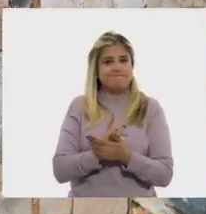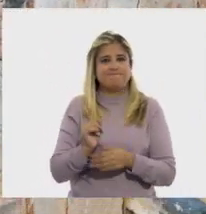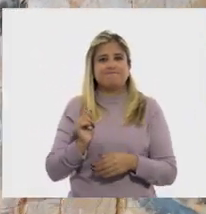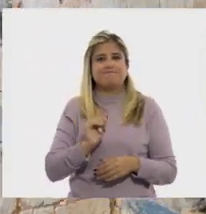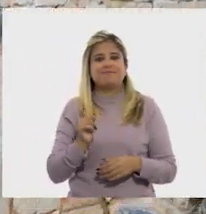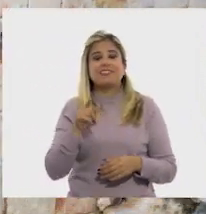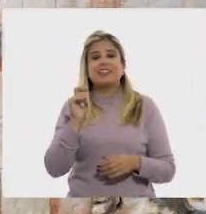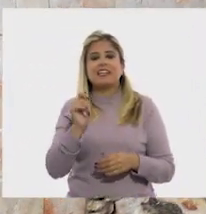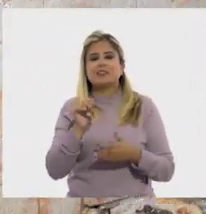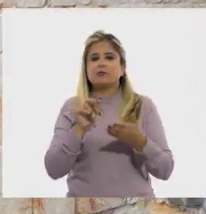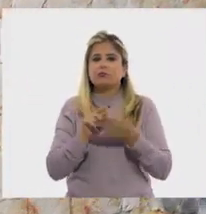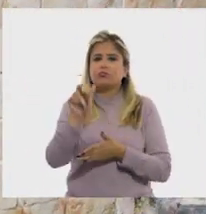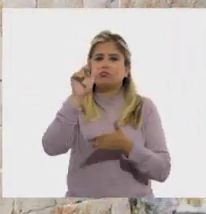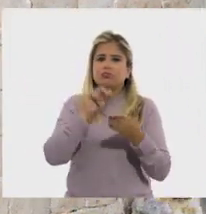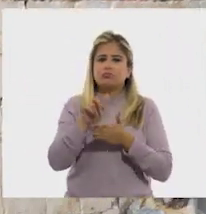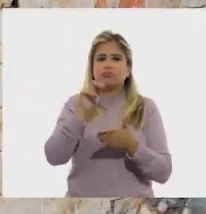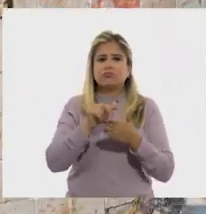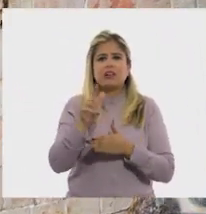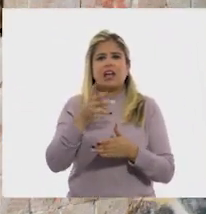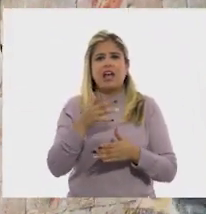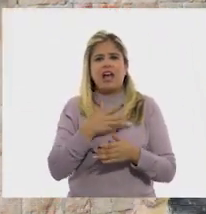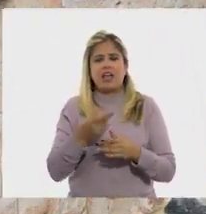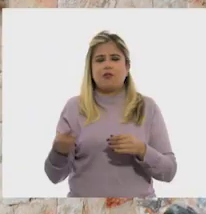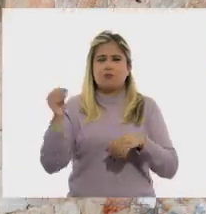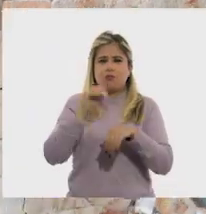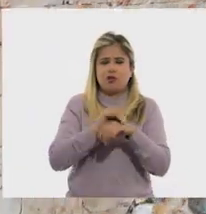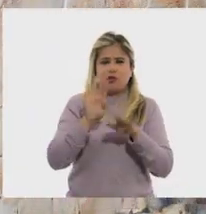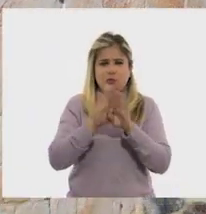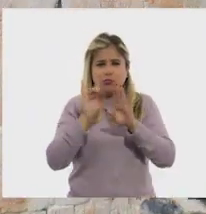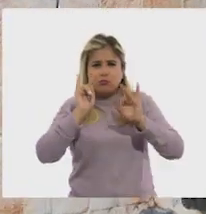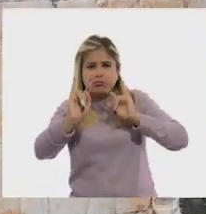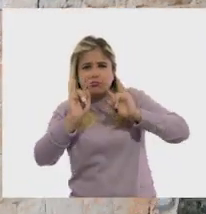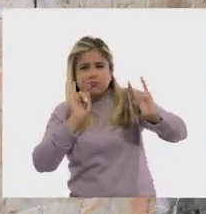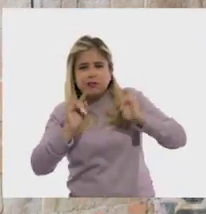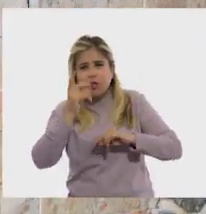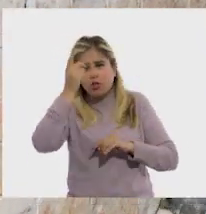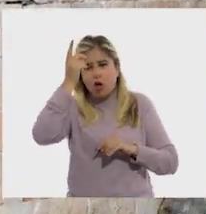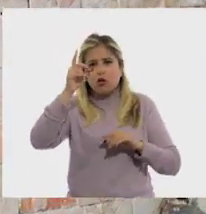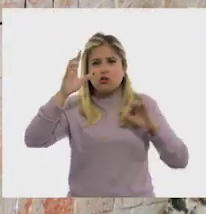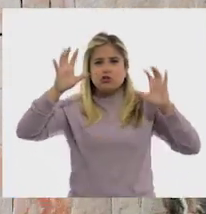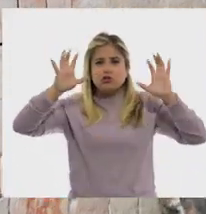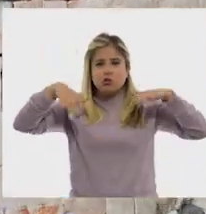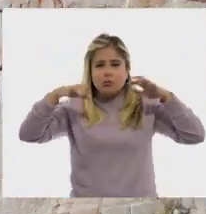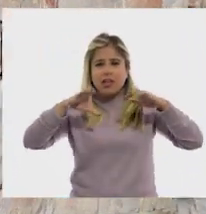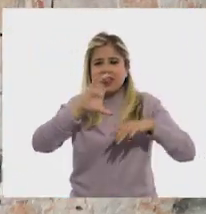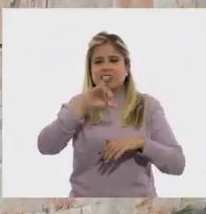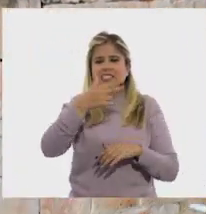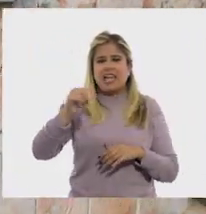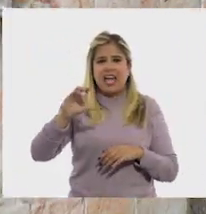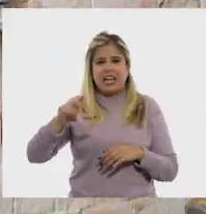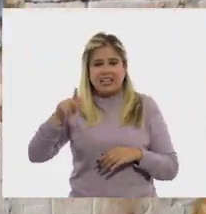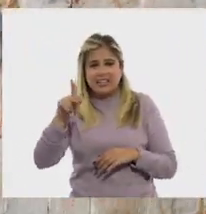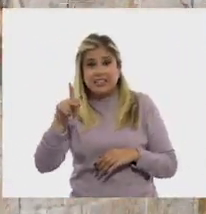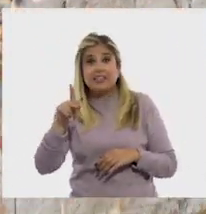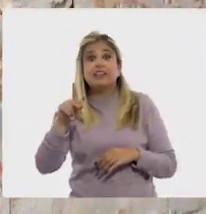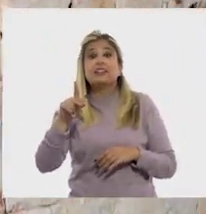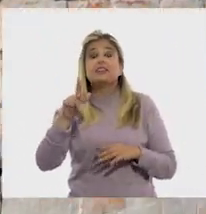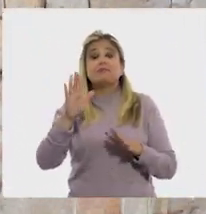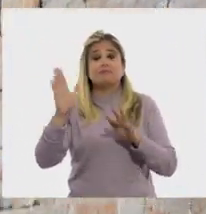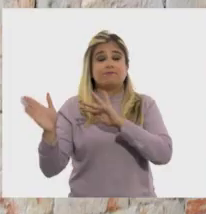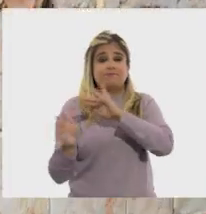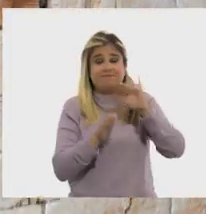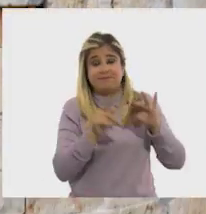la escalinata está flanqueada por mascarones del dios de la lluvia, que es Chac, y en la